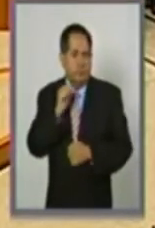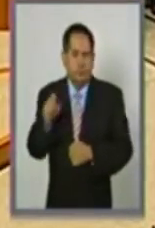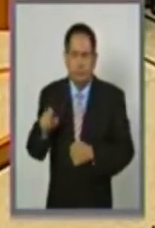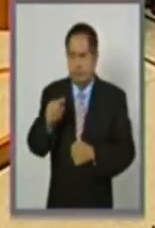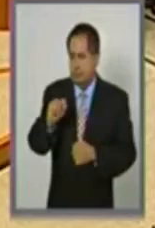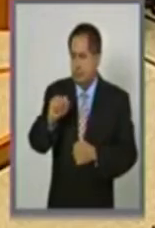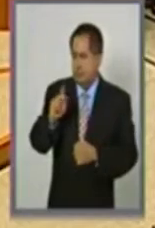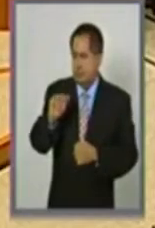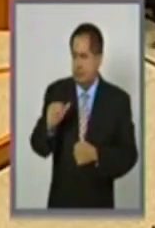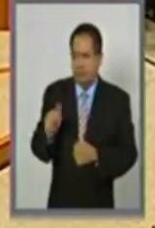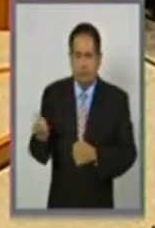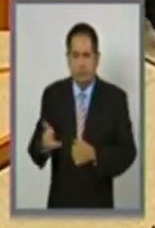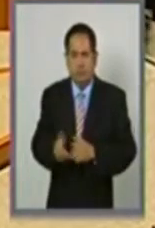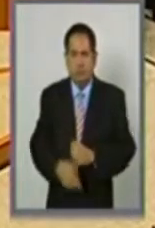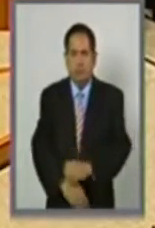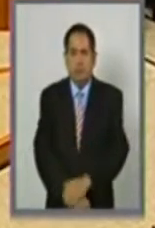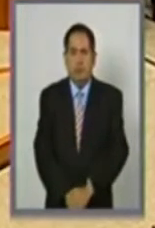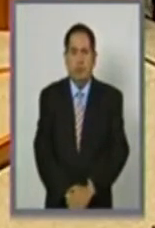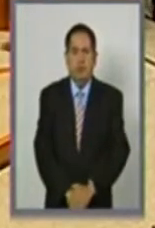senador Tapia Franco.